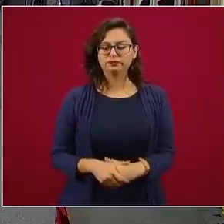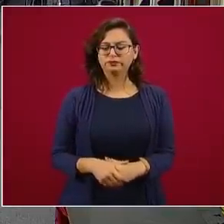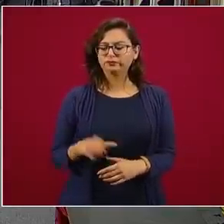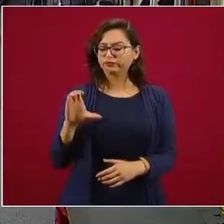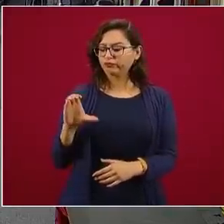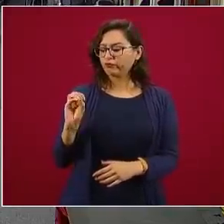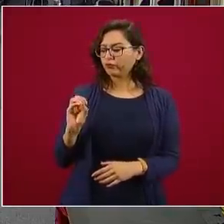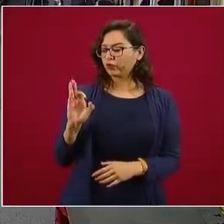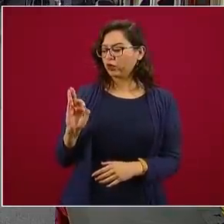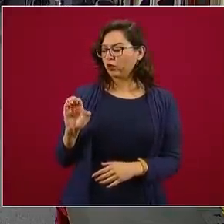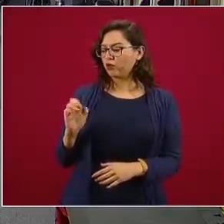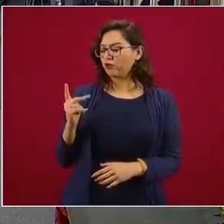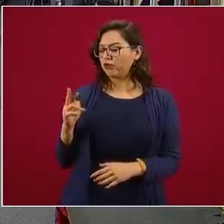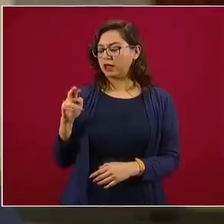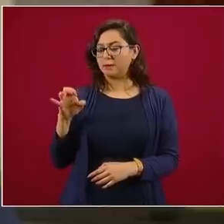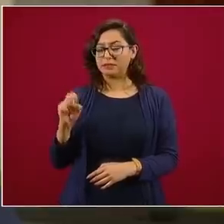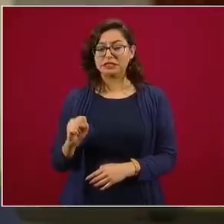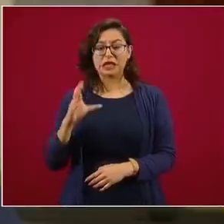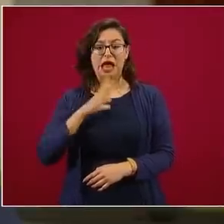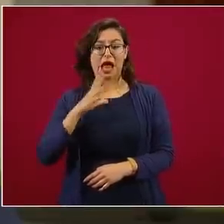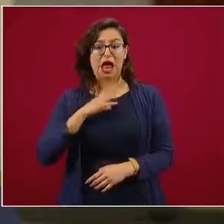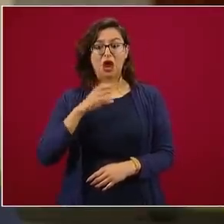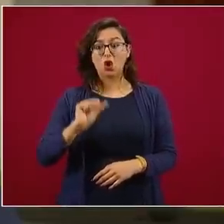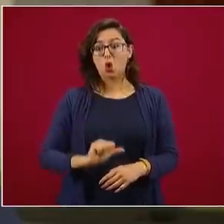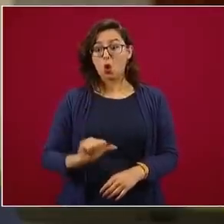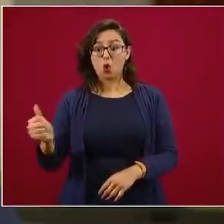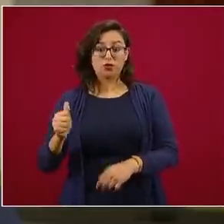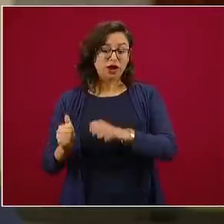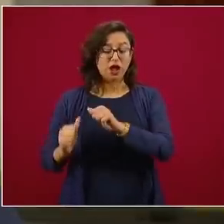COFEPRIS, alguna otra autoridad, no sé,